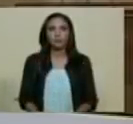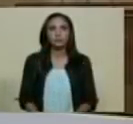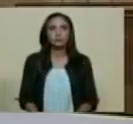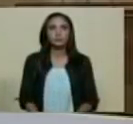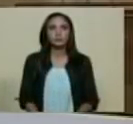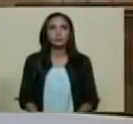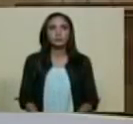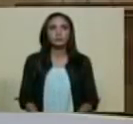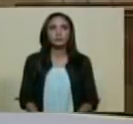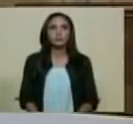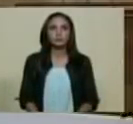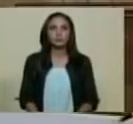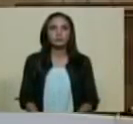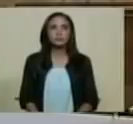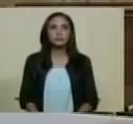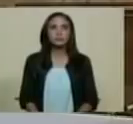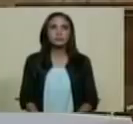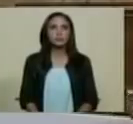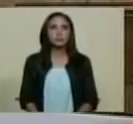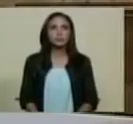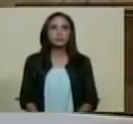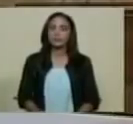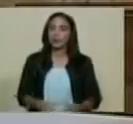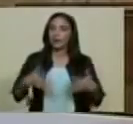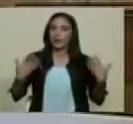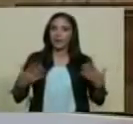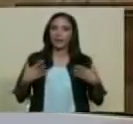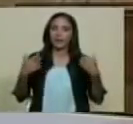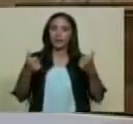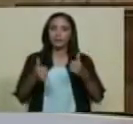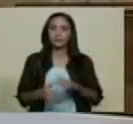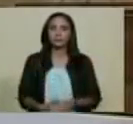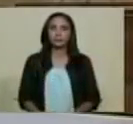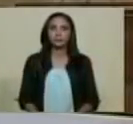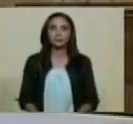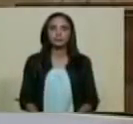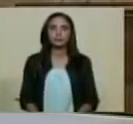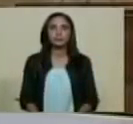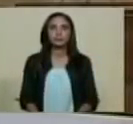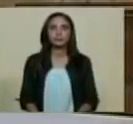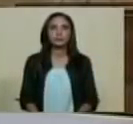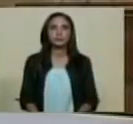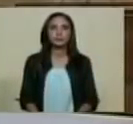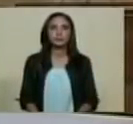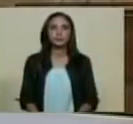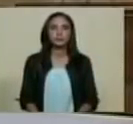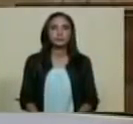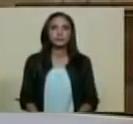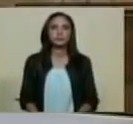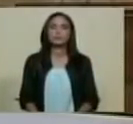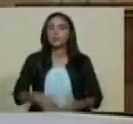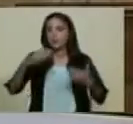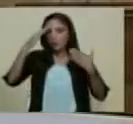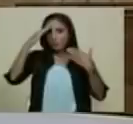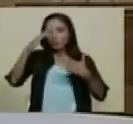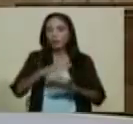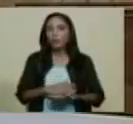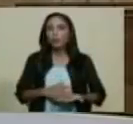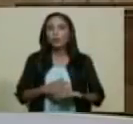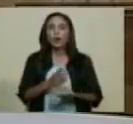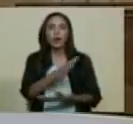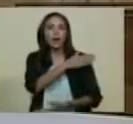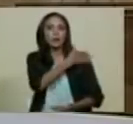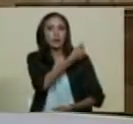Y todo el sistema universitario. ¡Qué alegría, ¿verdad? Saludo, gobernador, al rector de la Universidad Rómulo